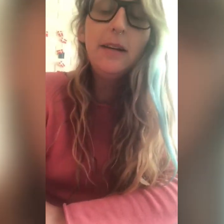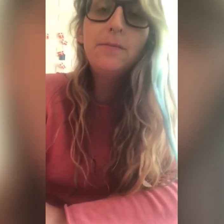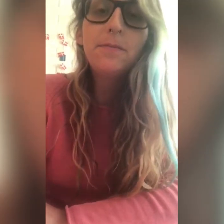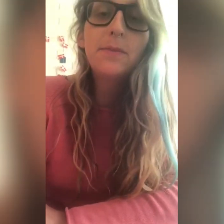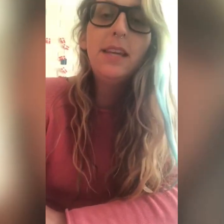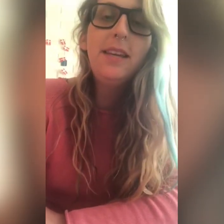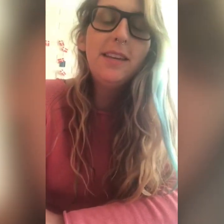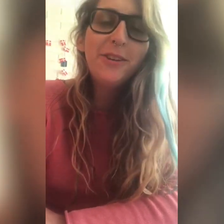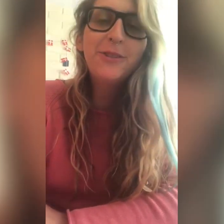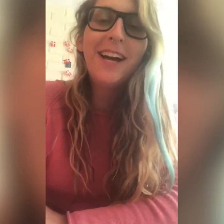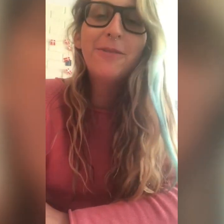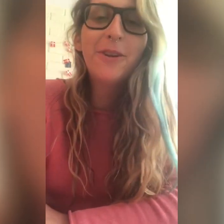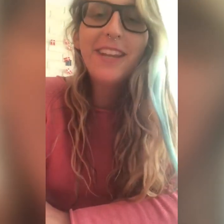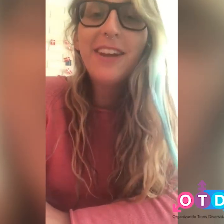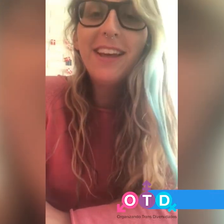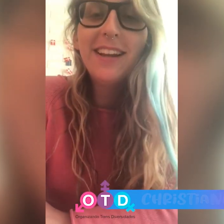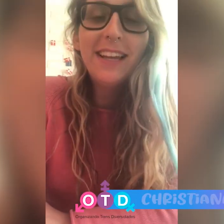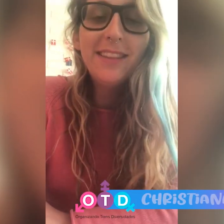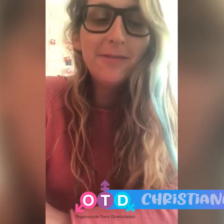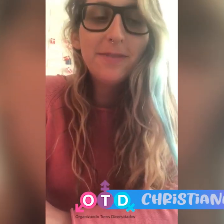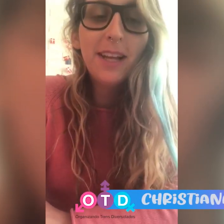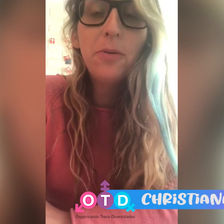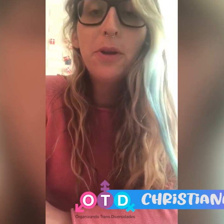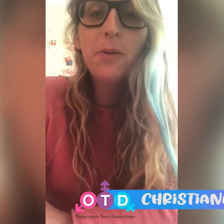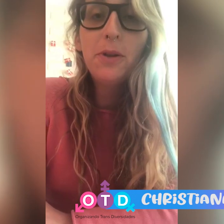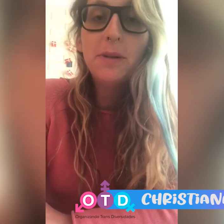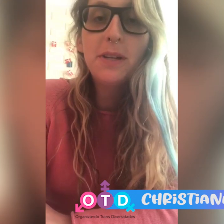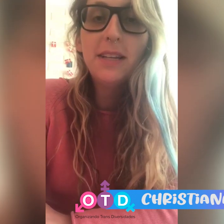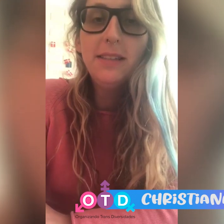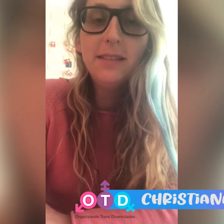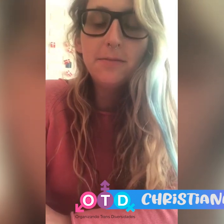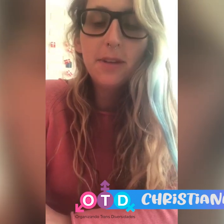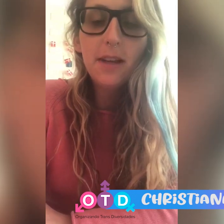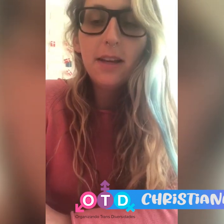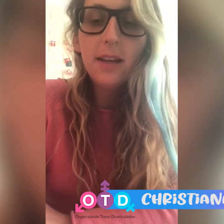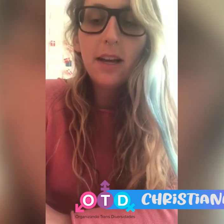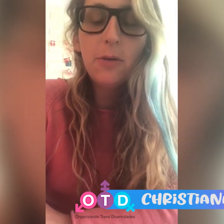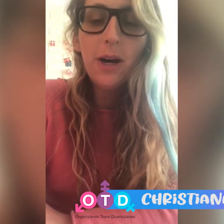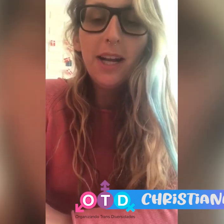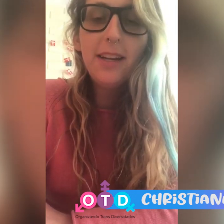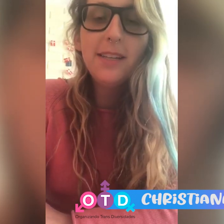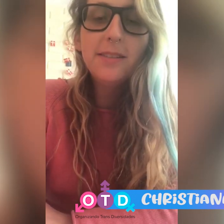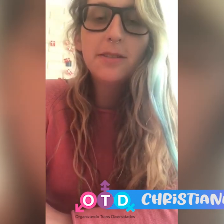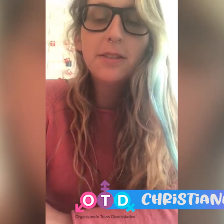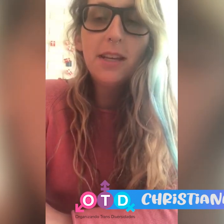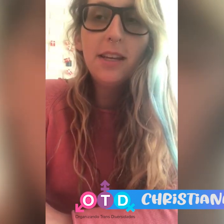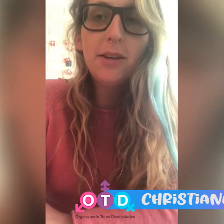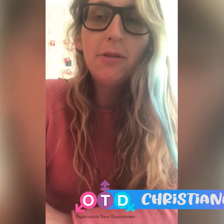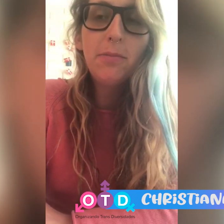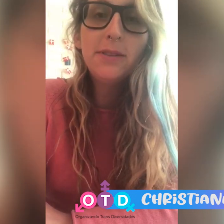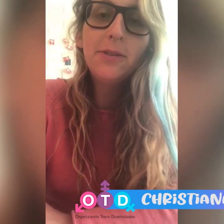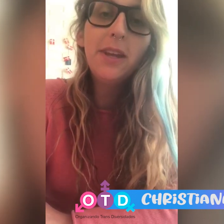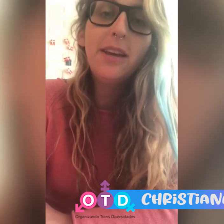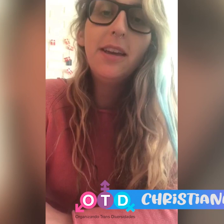Cristiana y yo soy la coordinadora del GET, el grupo de encuentro de personas trans, el cual es